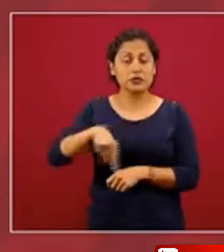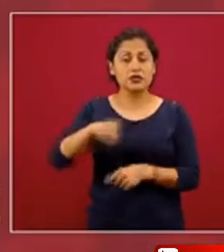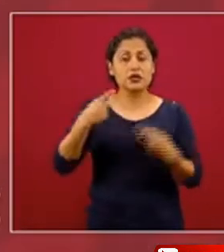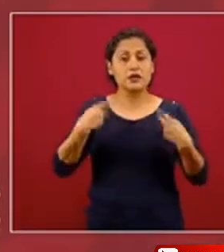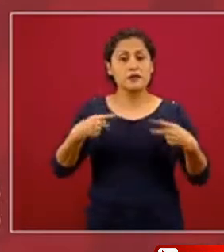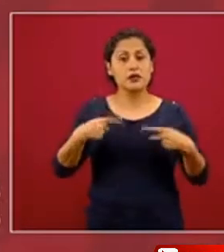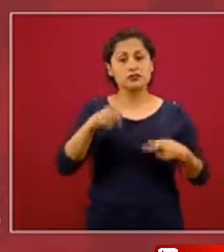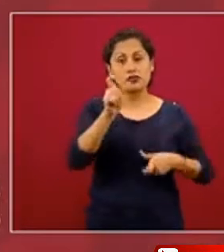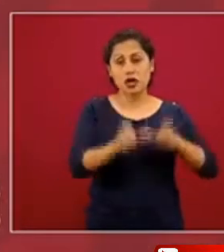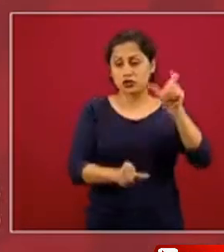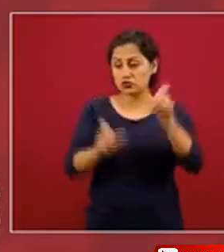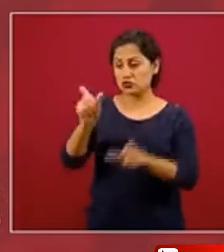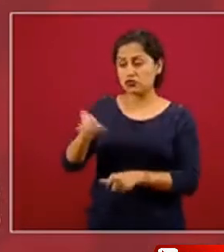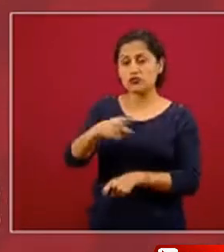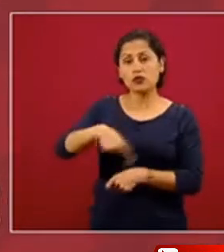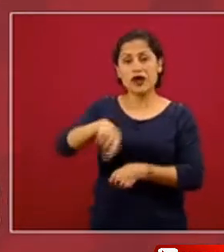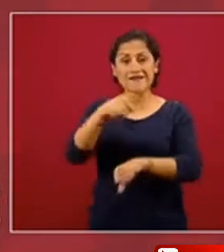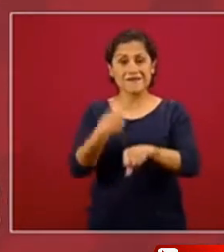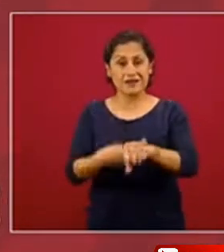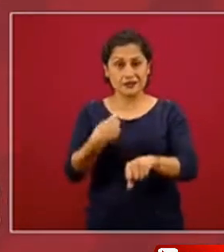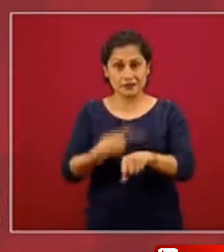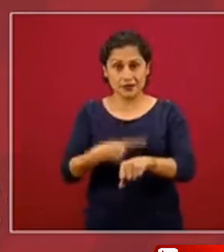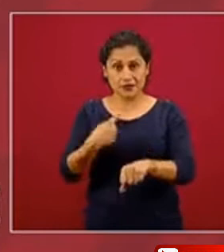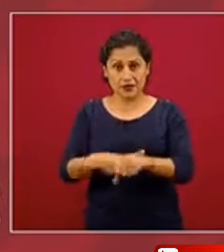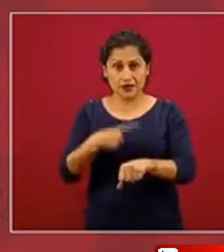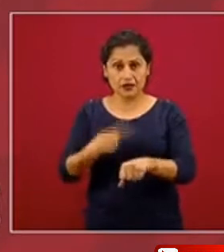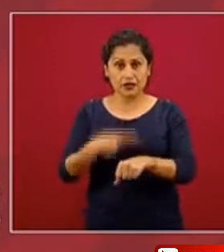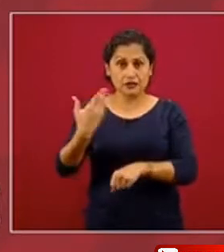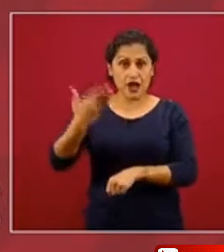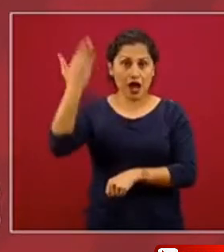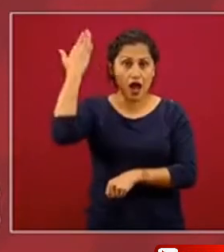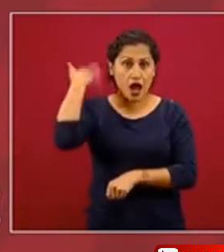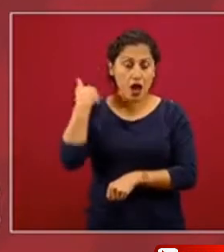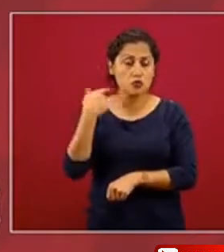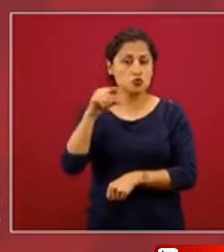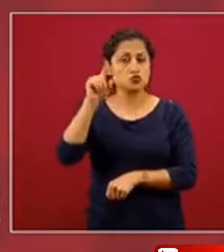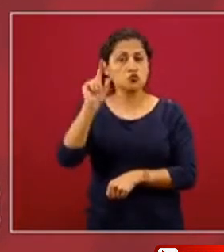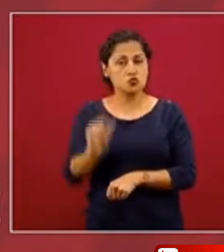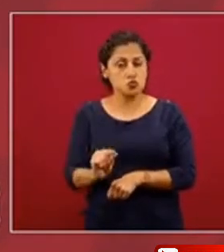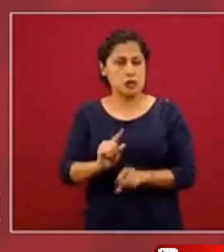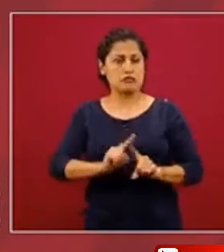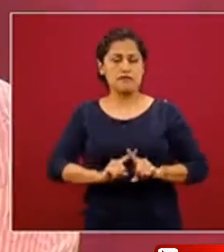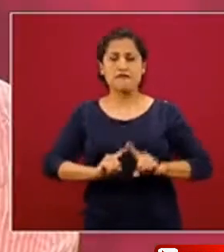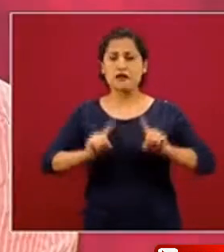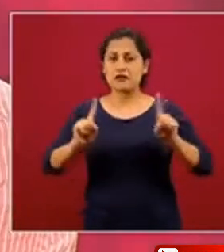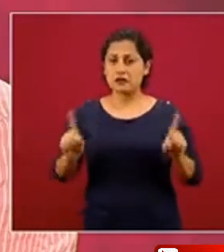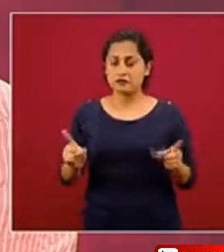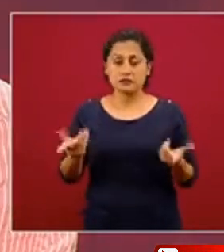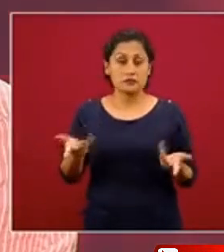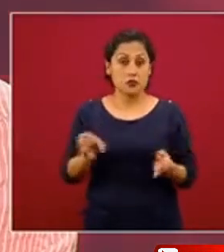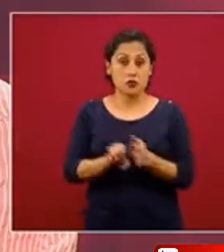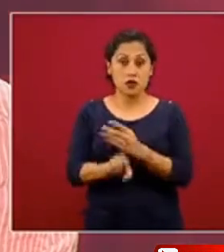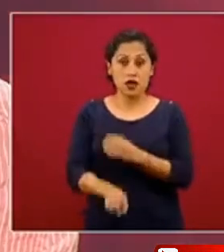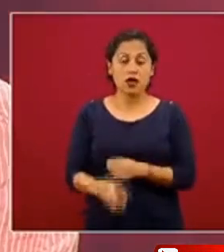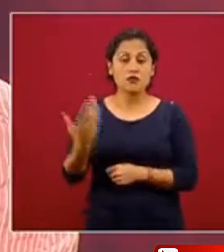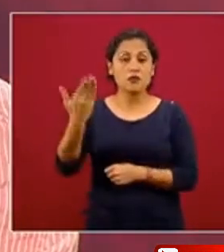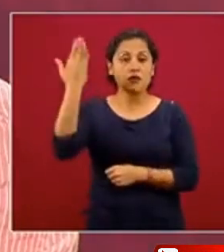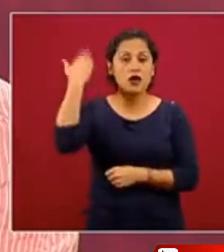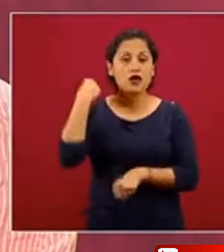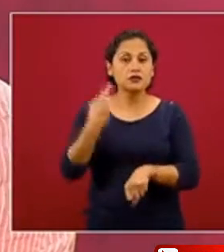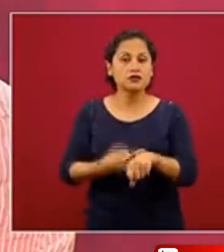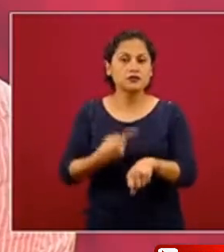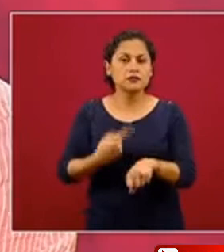distribución de las enfermedades que aquejaban a las y los mexicanos, eran principalmente